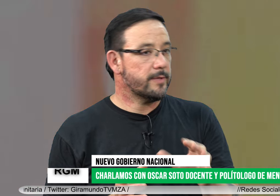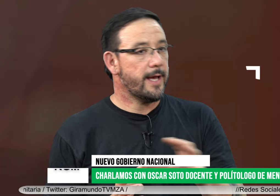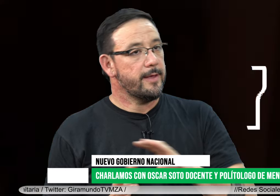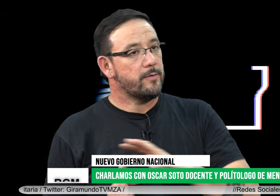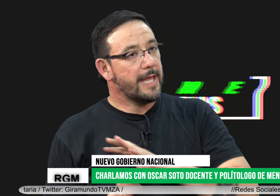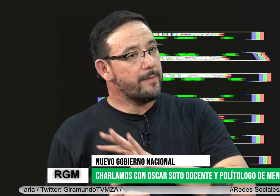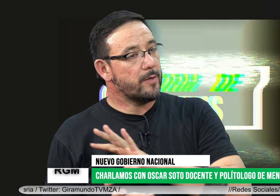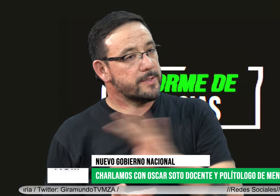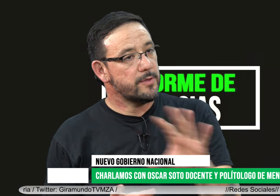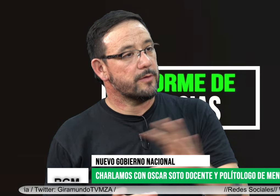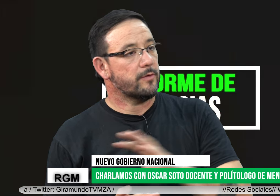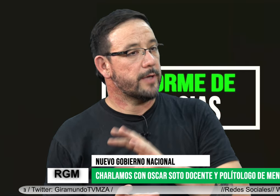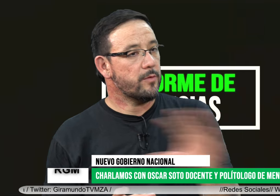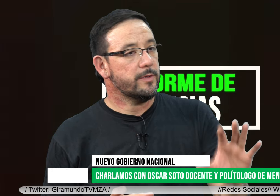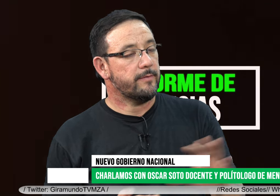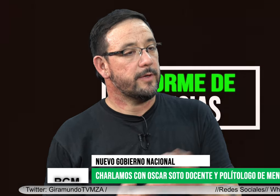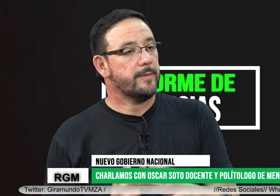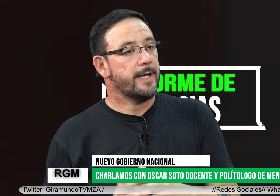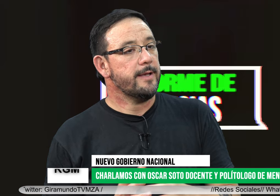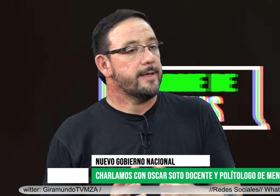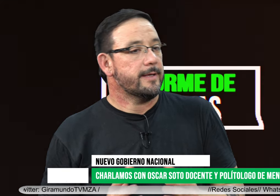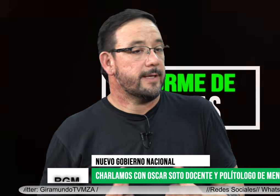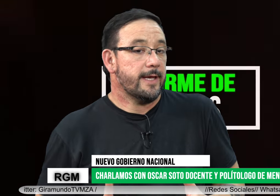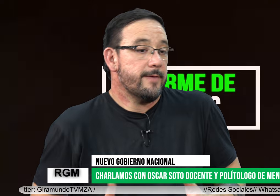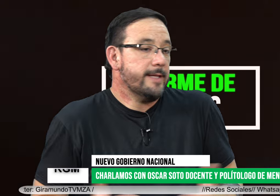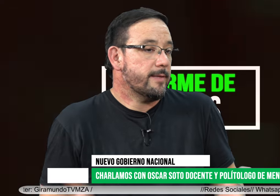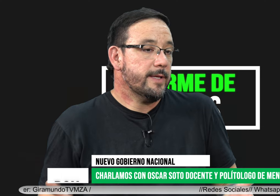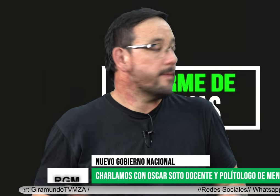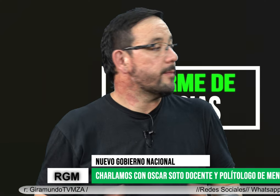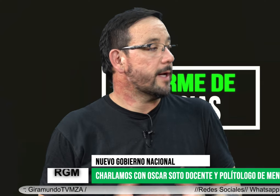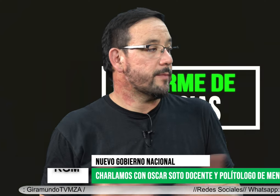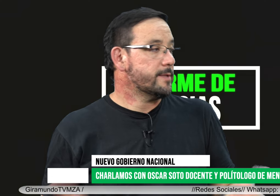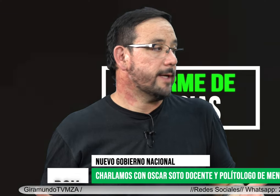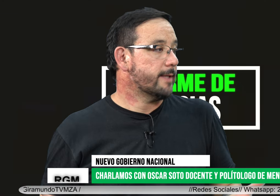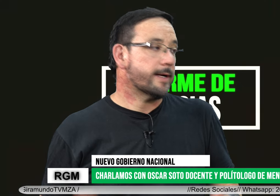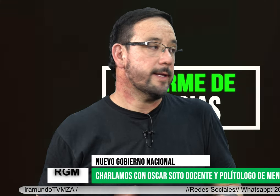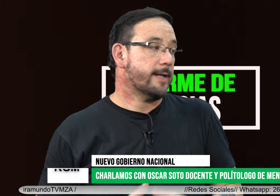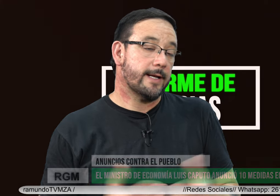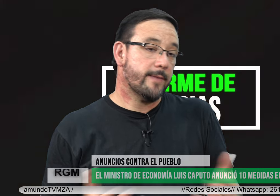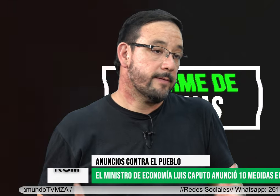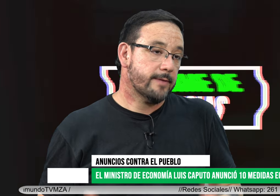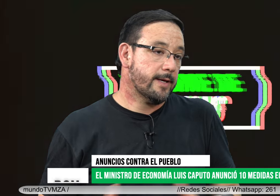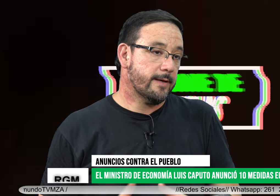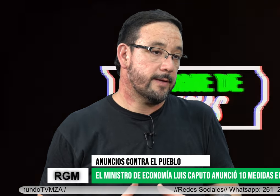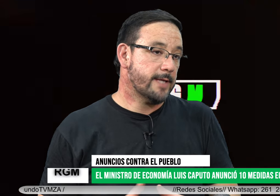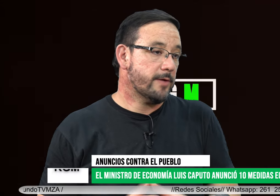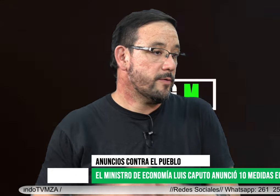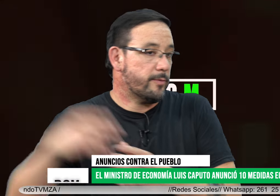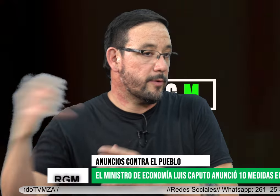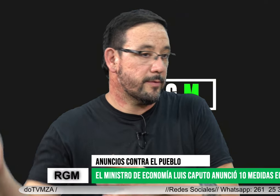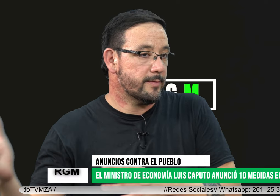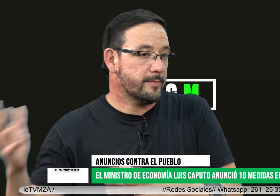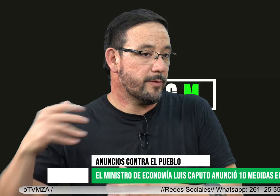decir, una devaluación con ajuste fenomenal que evidentemente va a empujar a mucha gente a la calle a reclamar, ya